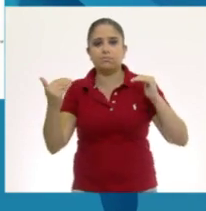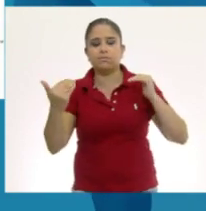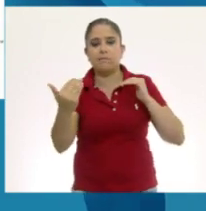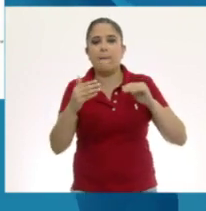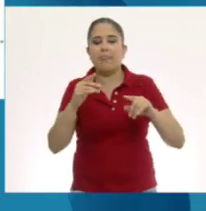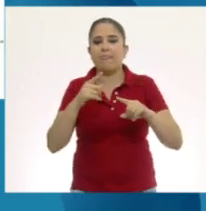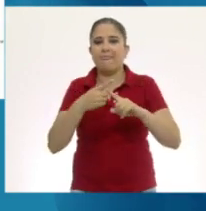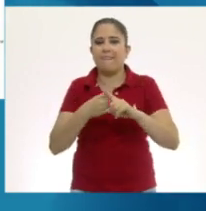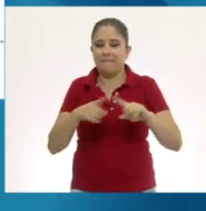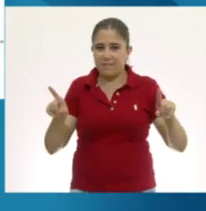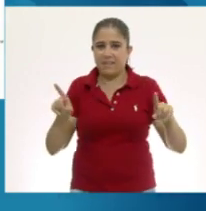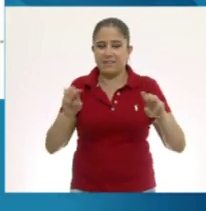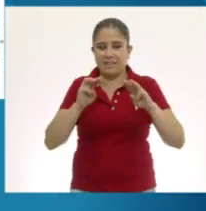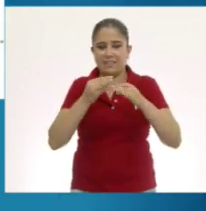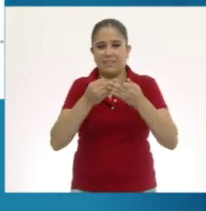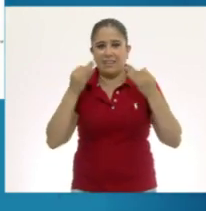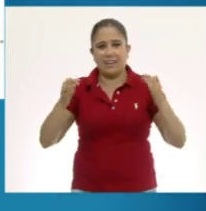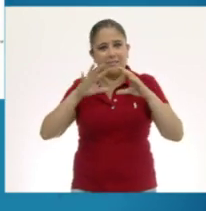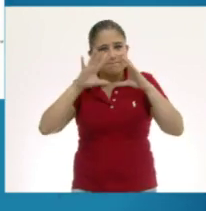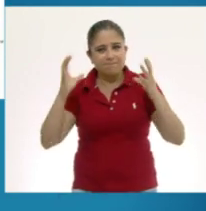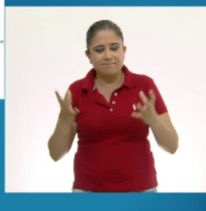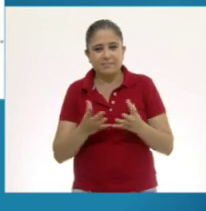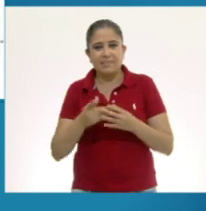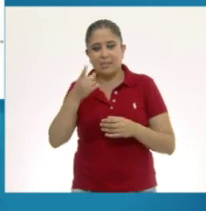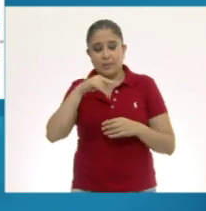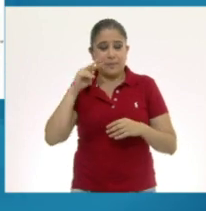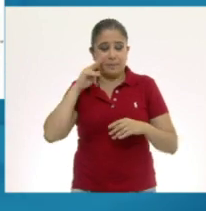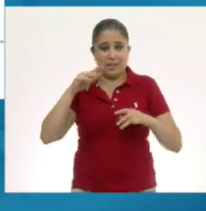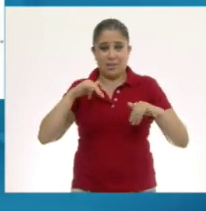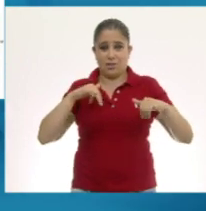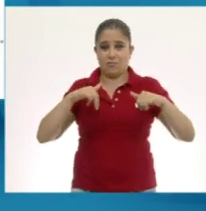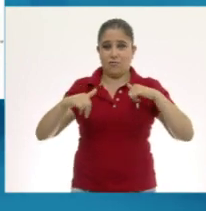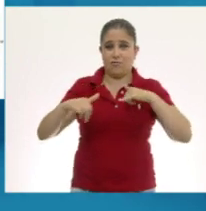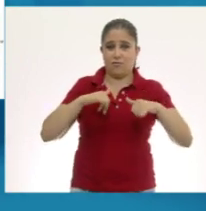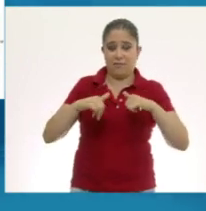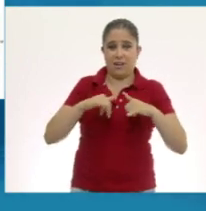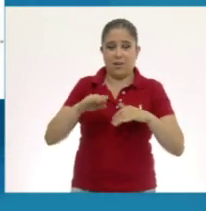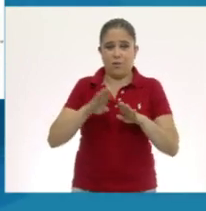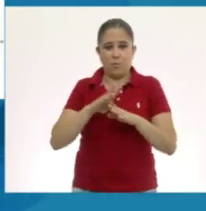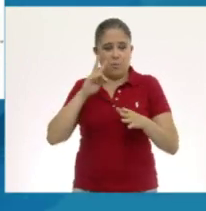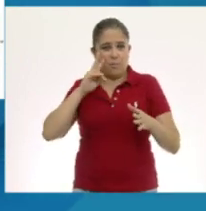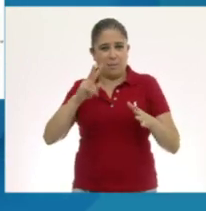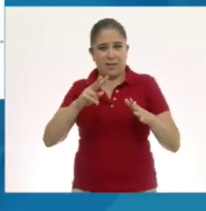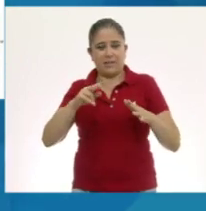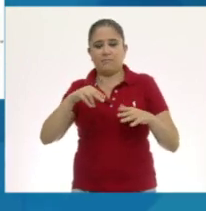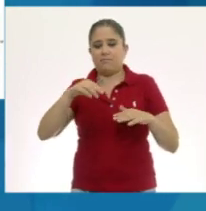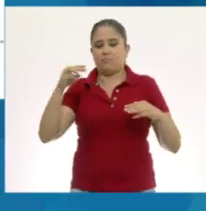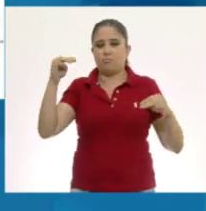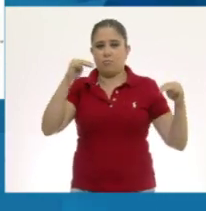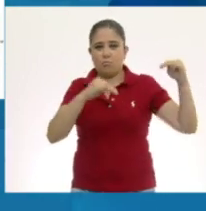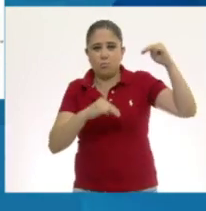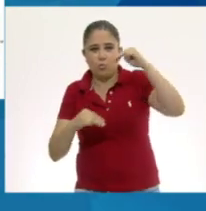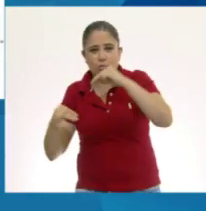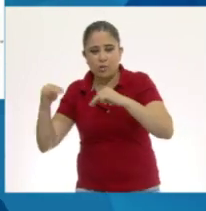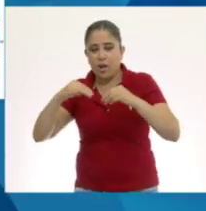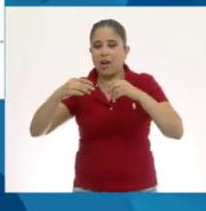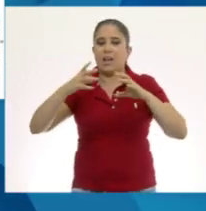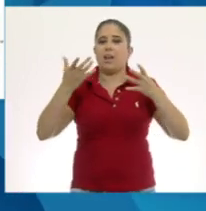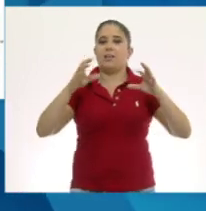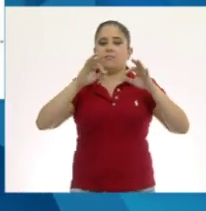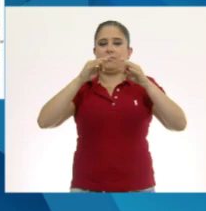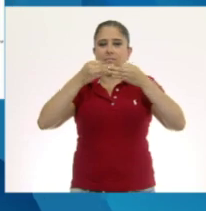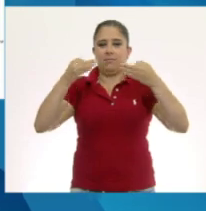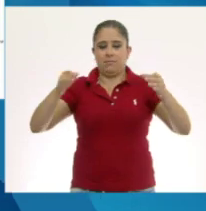hoy una visión geográfica del relieve, de los continentes, de